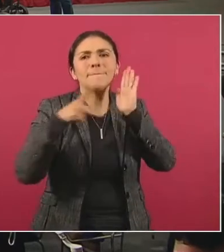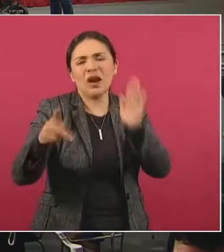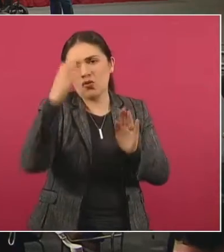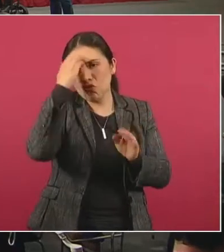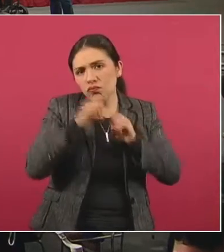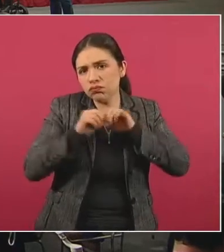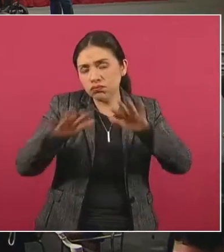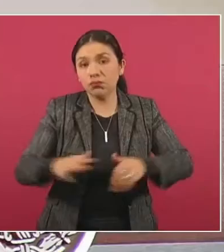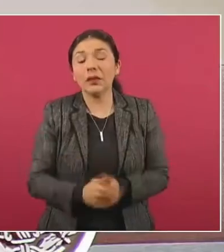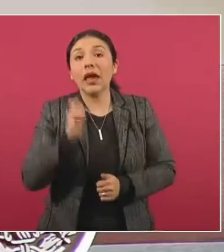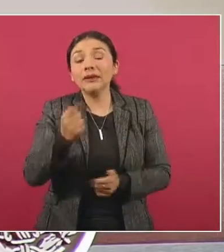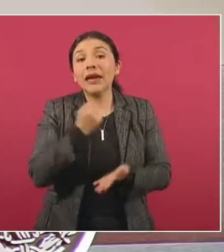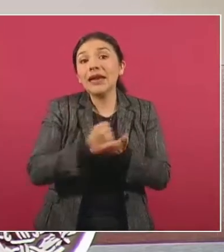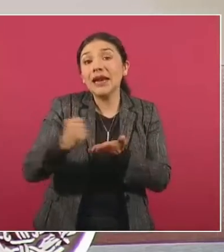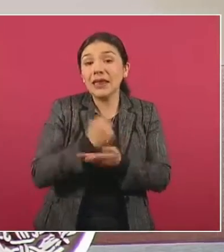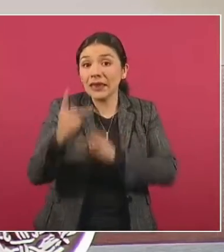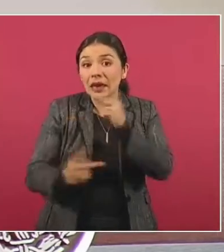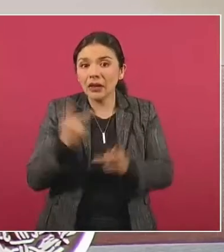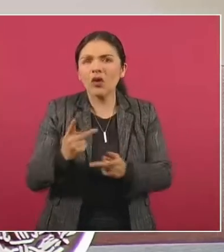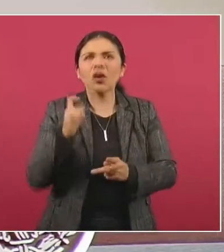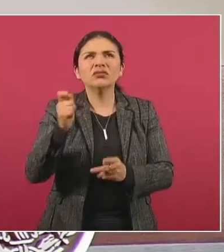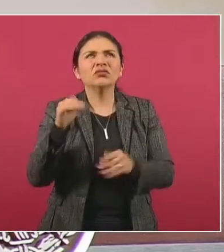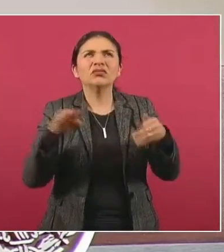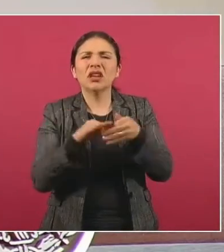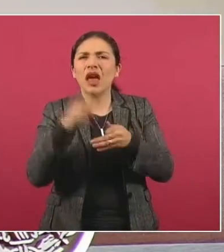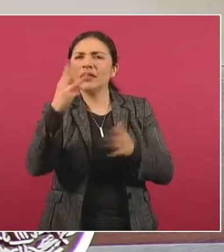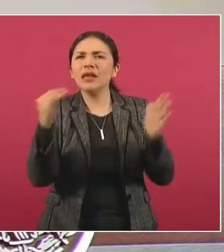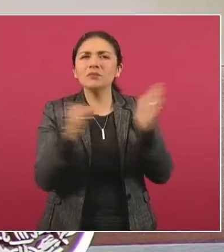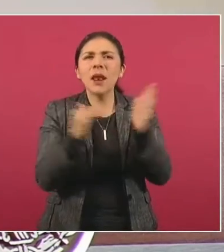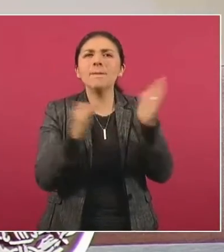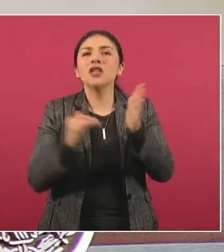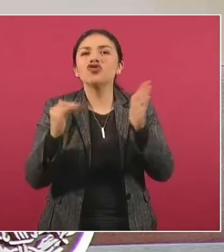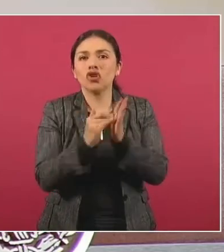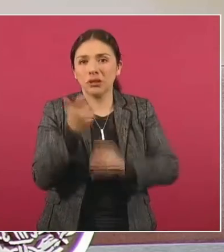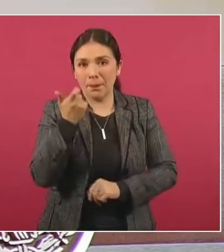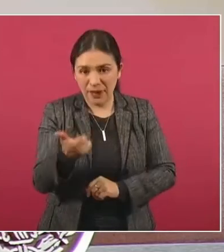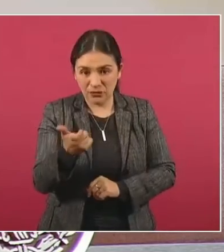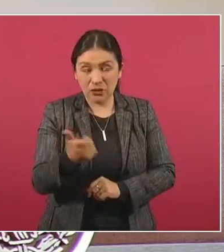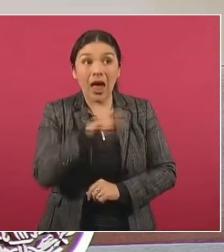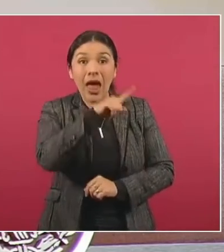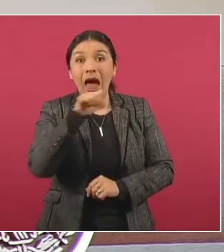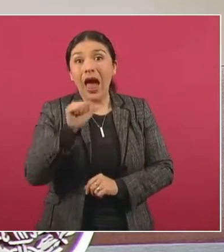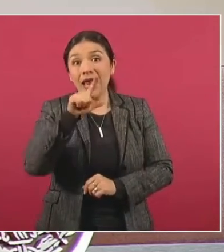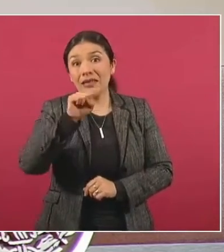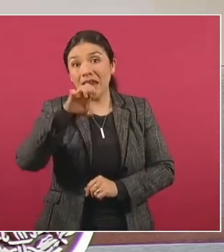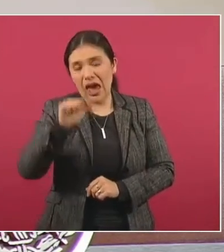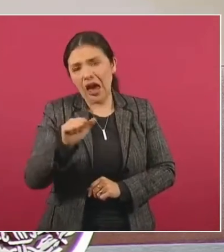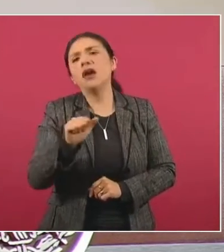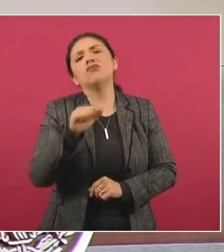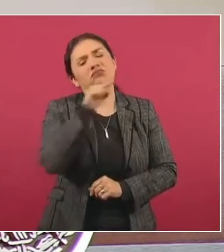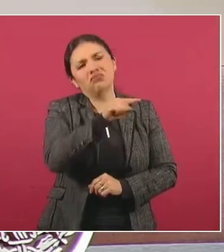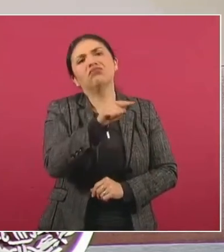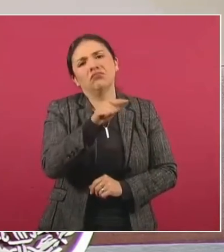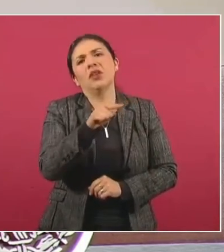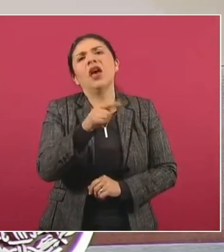un crédito que se terminó alrededor de poco más de 3,000 millones de pesos. Y Alsea, como cualquier otro contribuyente,